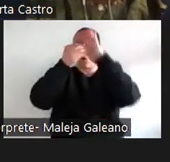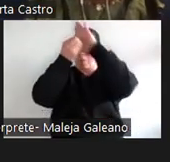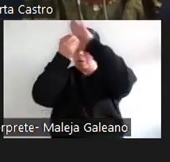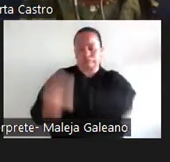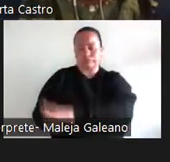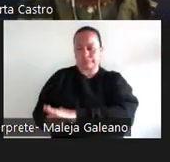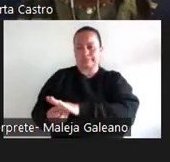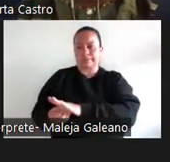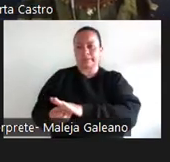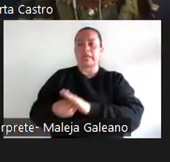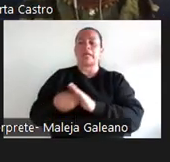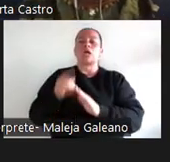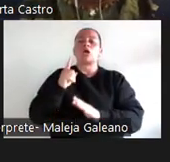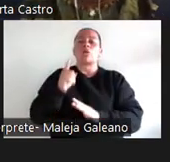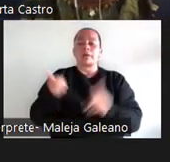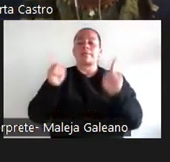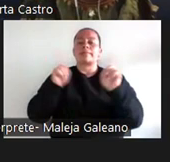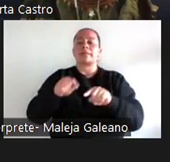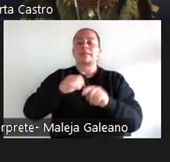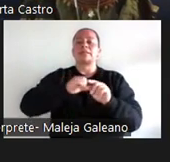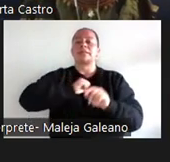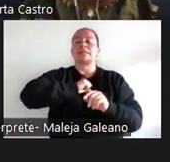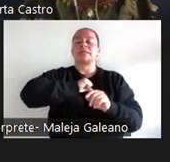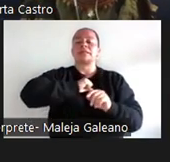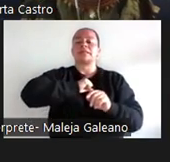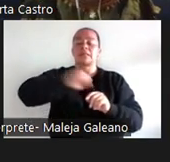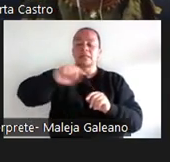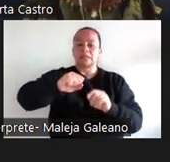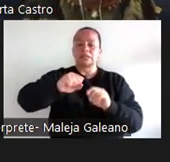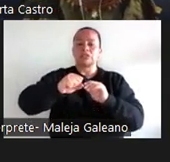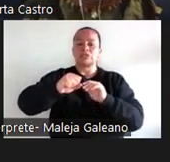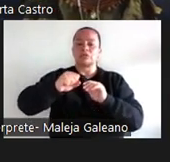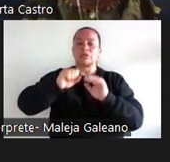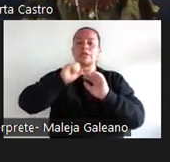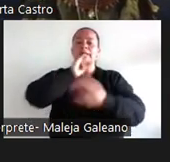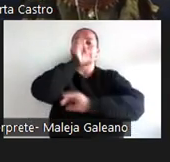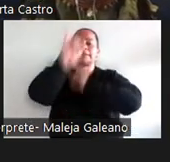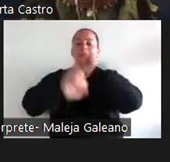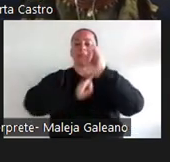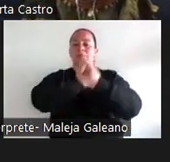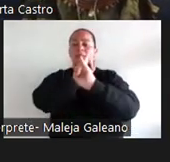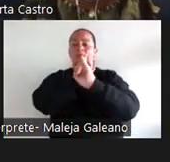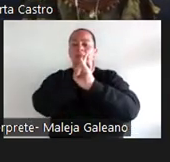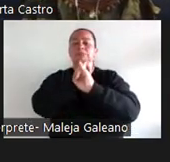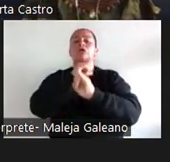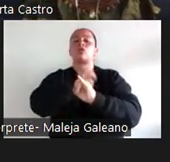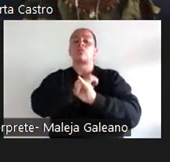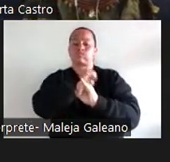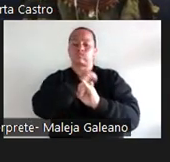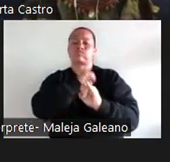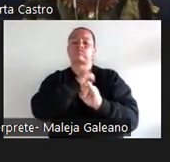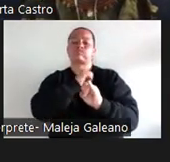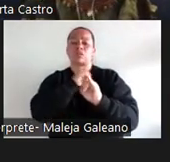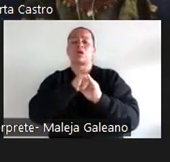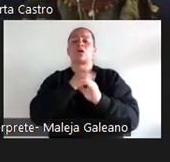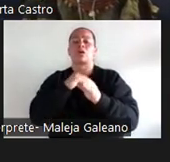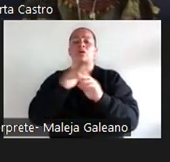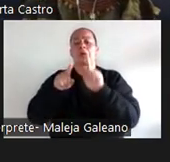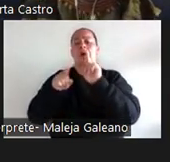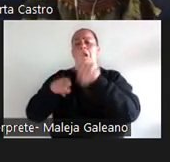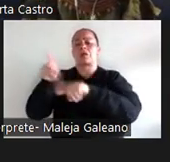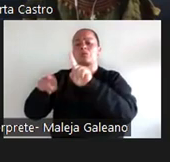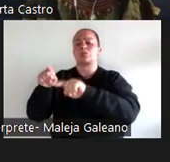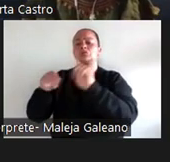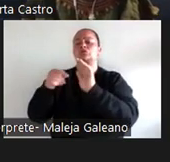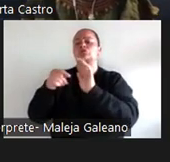internacional de los que les hablaba que hacen parte del bloque de constitucionalidad son varios pero aquí menciono algunos que son